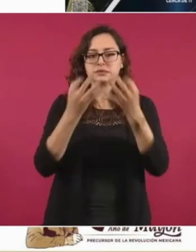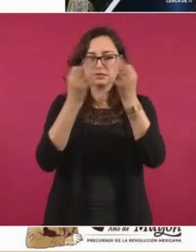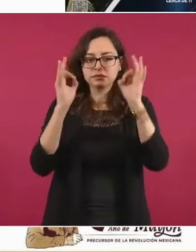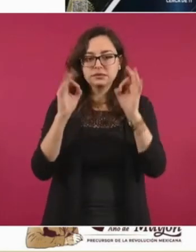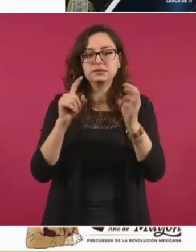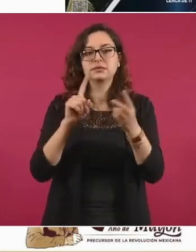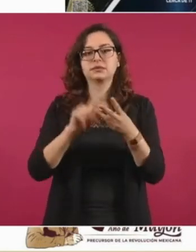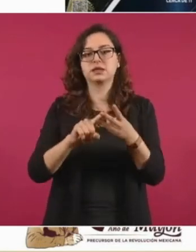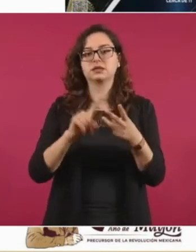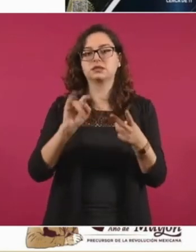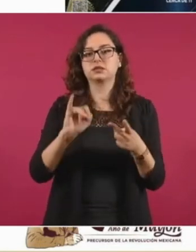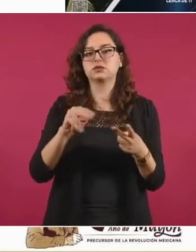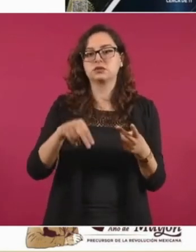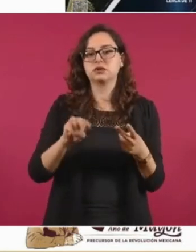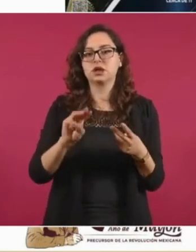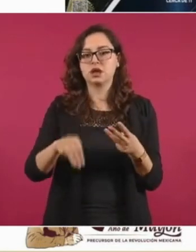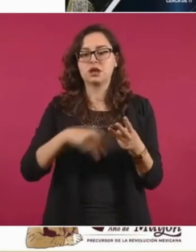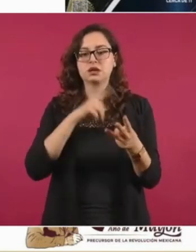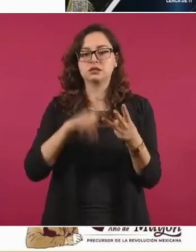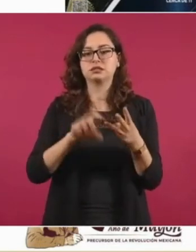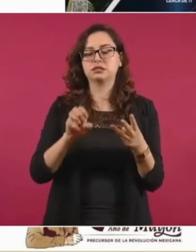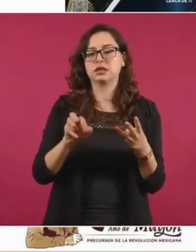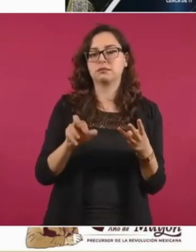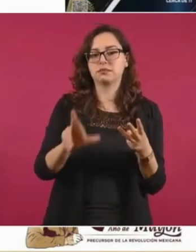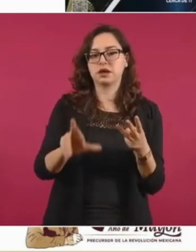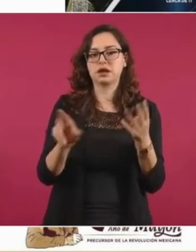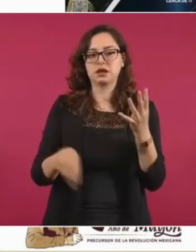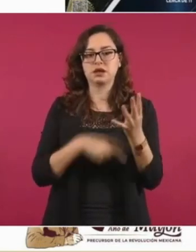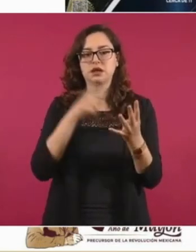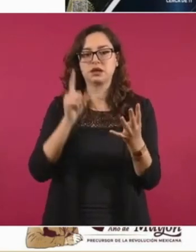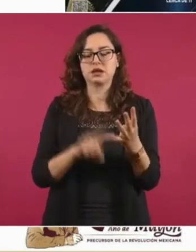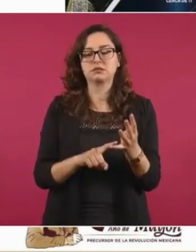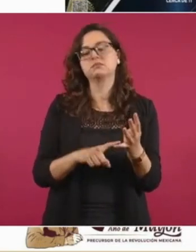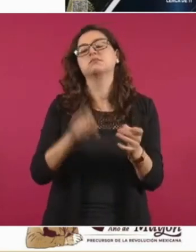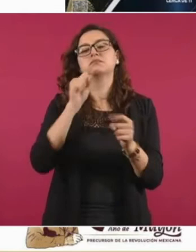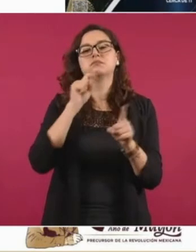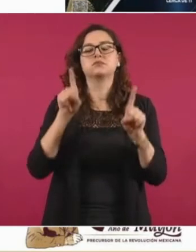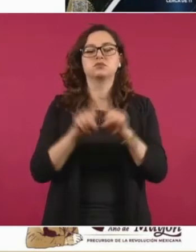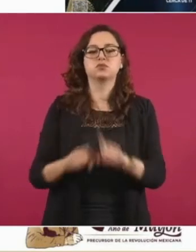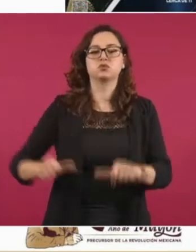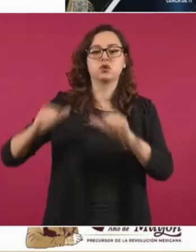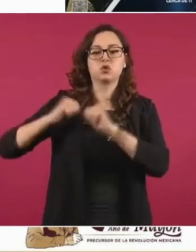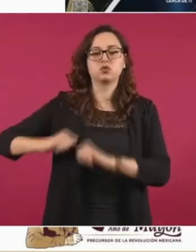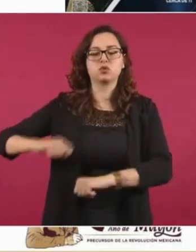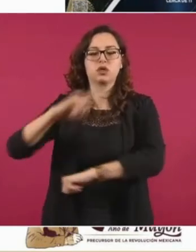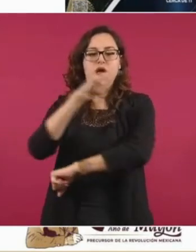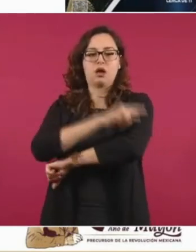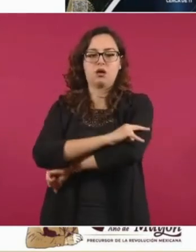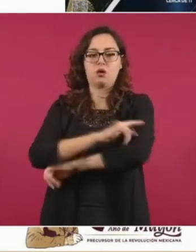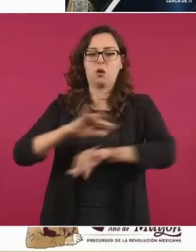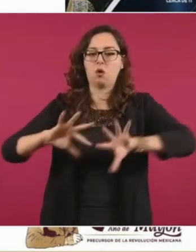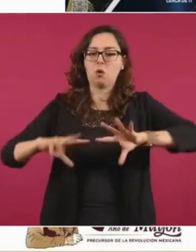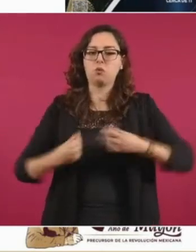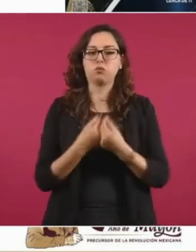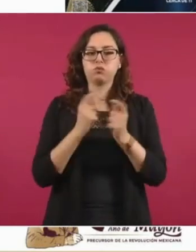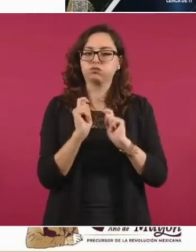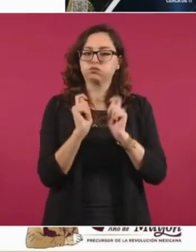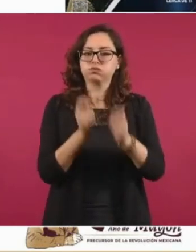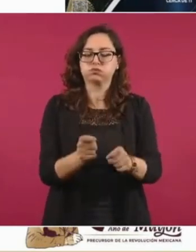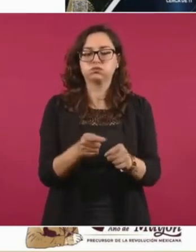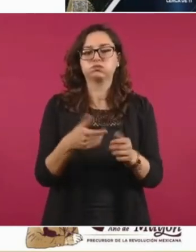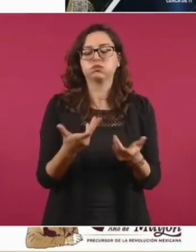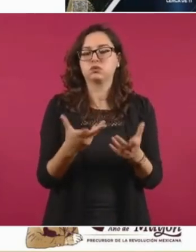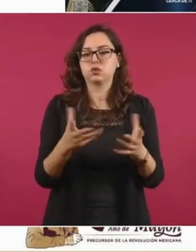de Migración, a la Secretaría de Marina y al comandante del aeropuerto, instituciones operativas en el